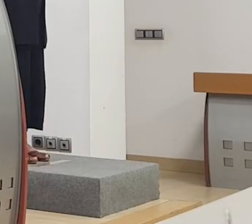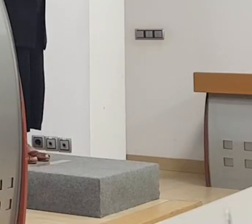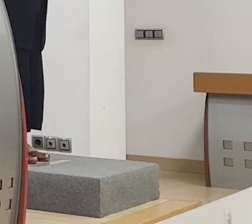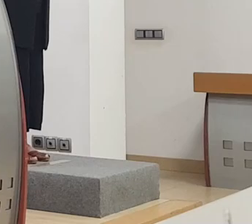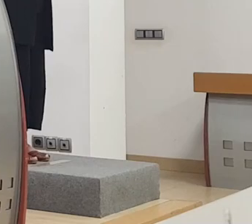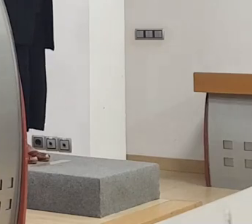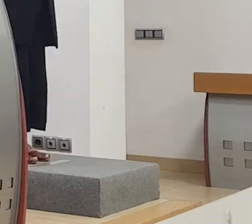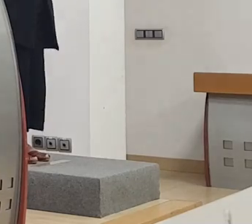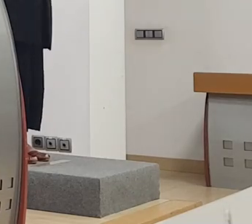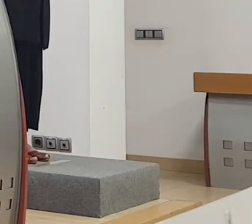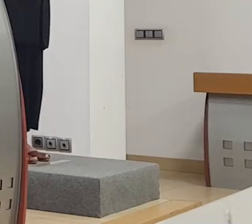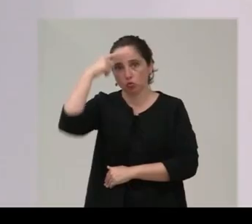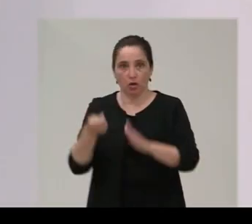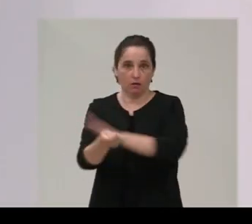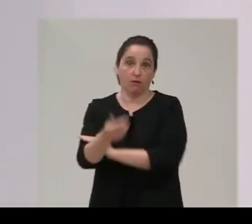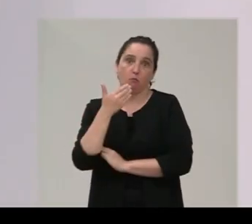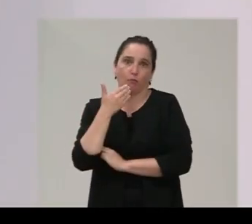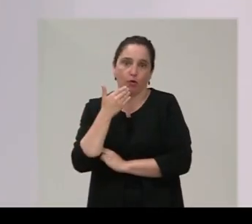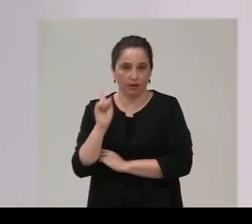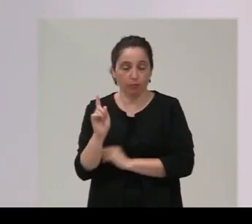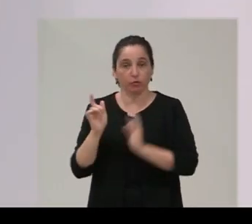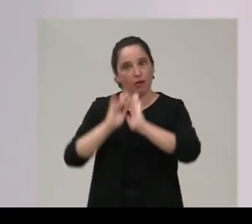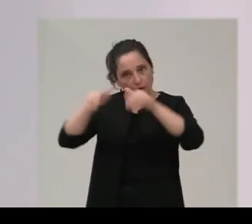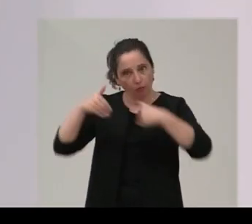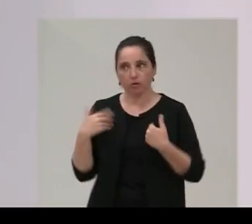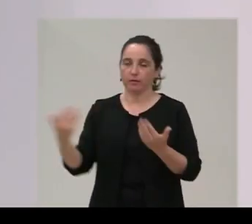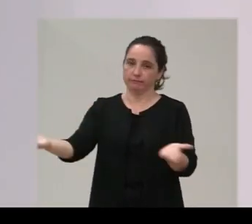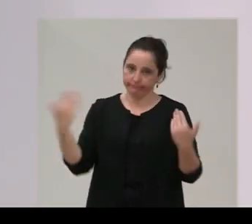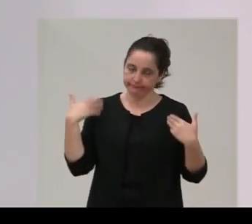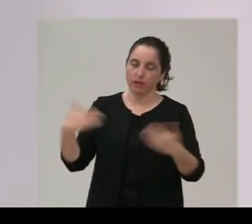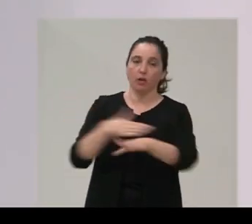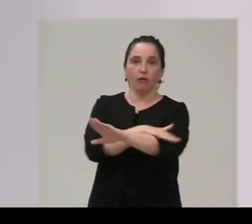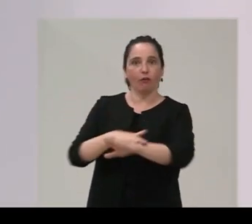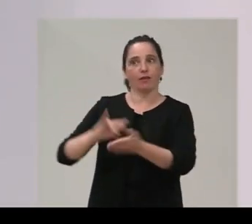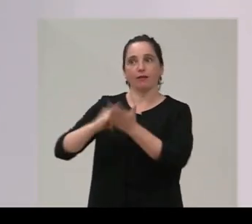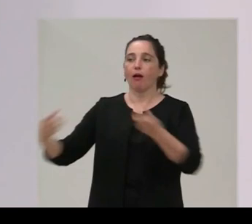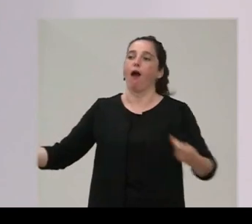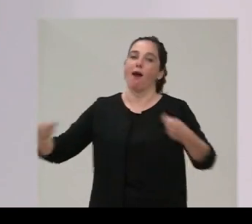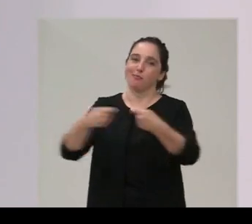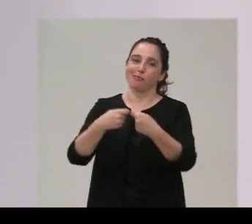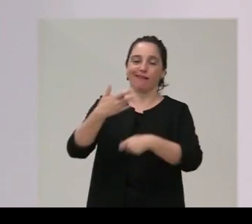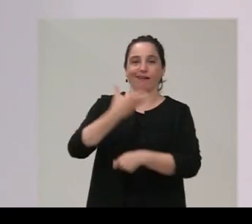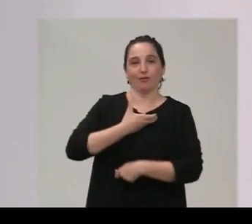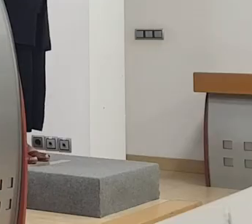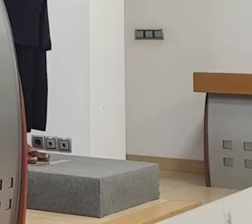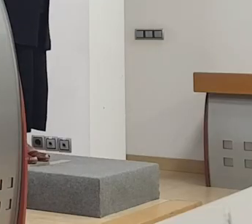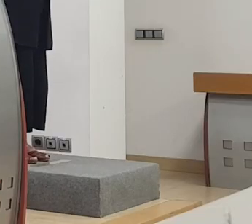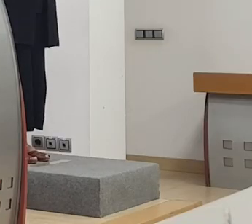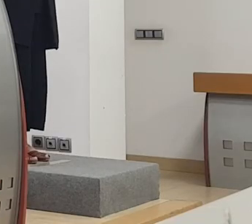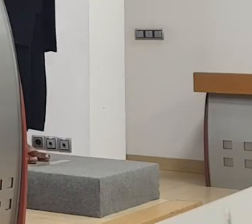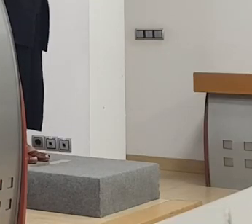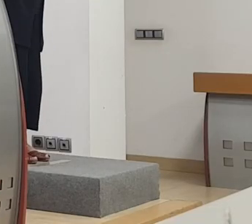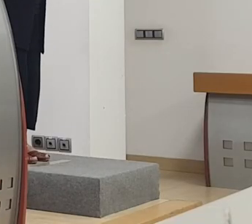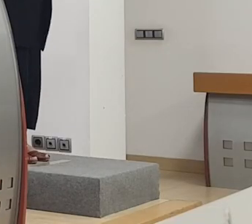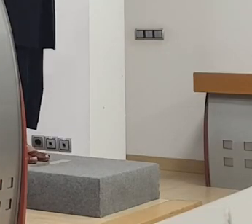la inversión en cultura y que vuelve a estar el gobierno en los proyectos importantes de Santander o